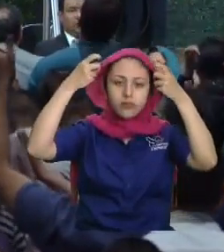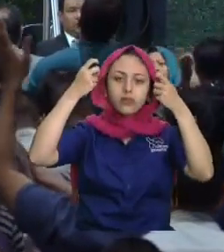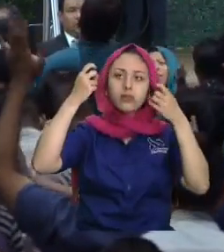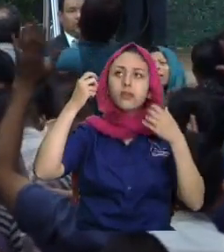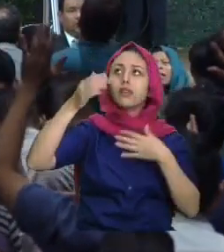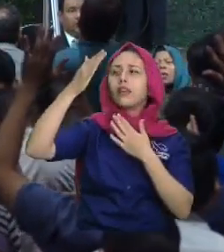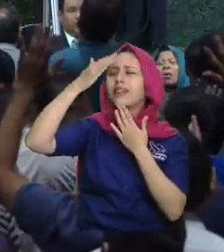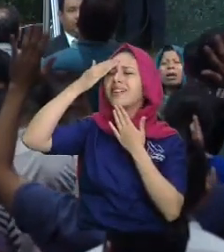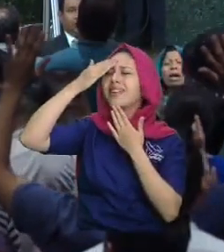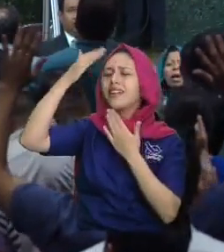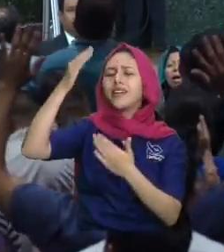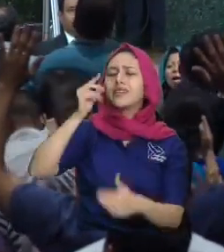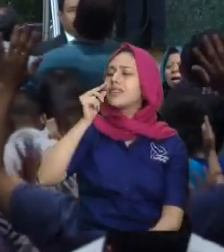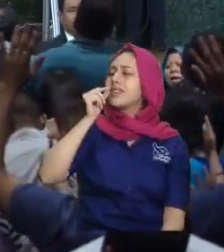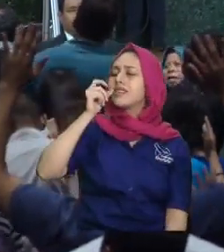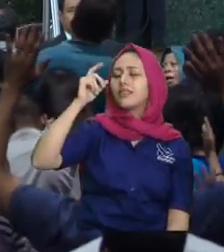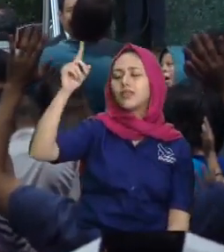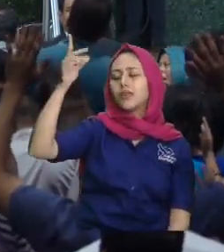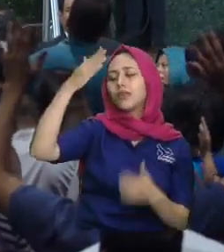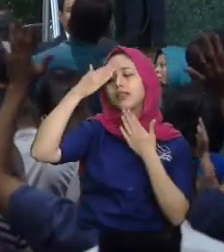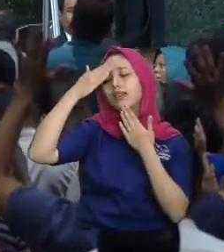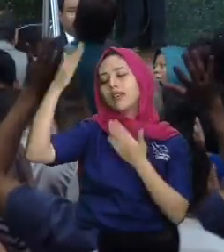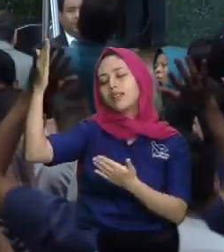Gracias, Señor, gracias.